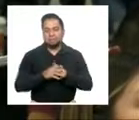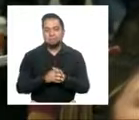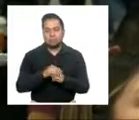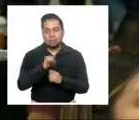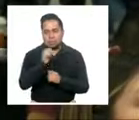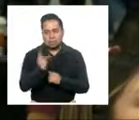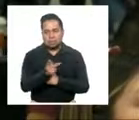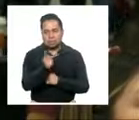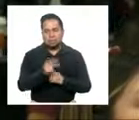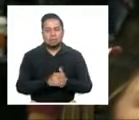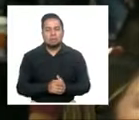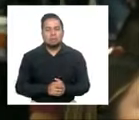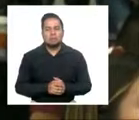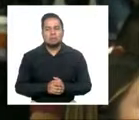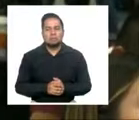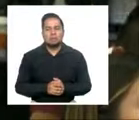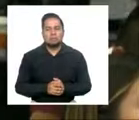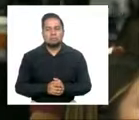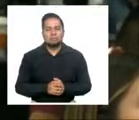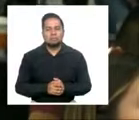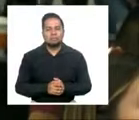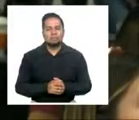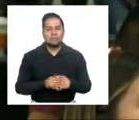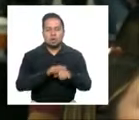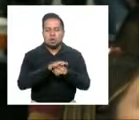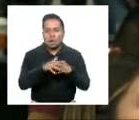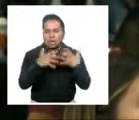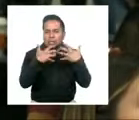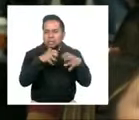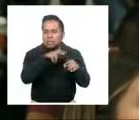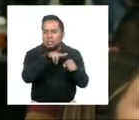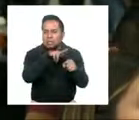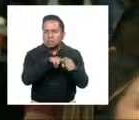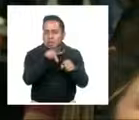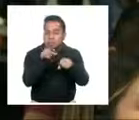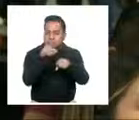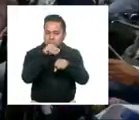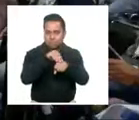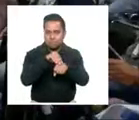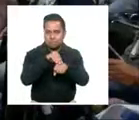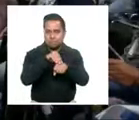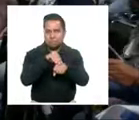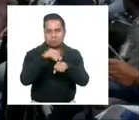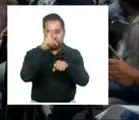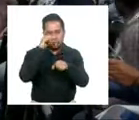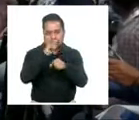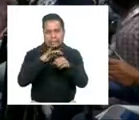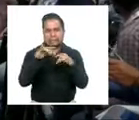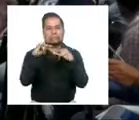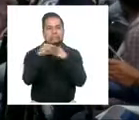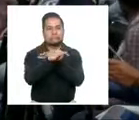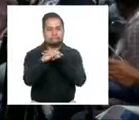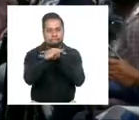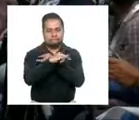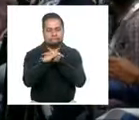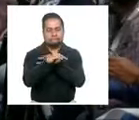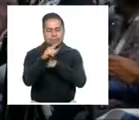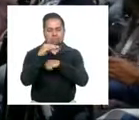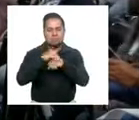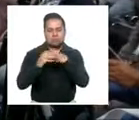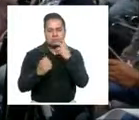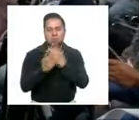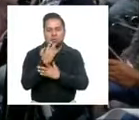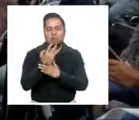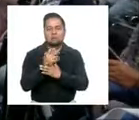tipo de industria verde espera que se asiente en el corredor interoceánico del Istmo de Tehuantepec,